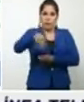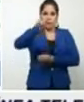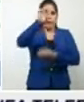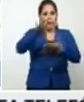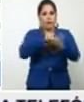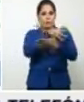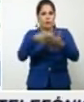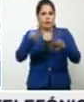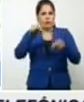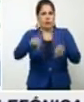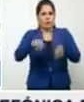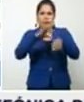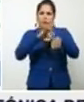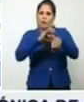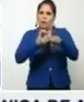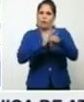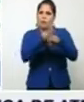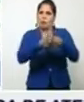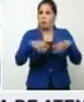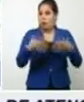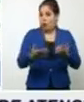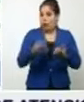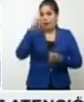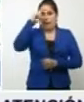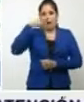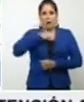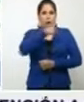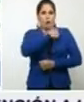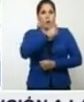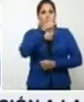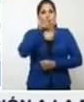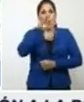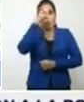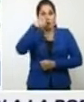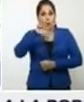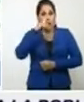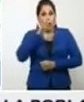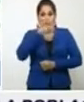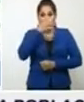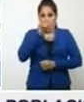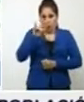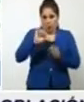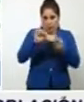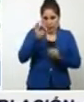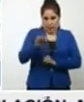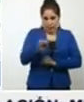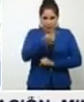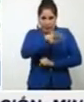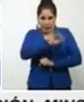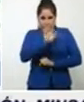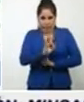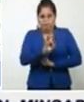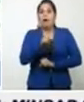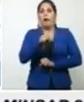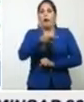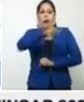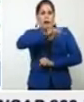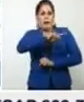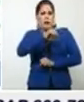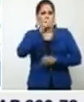hoy nos propuso el doctor Durán. La cantidad de muestras estudiadas en la jornada de ayer,